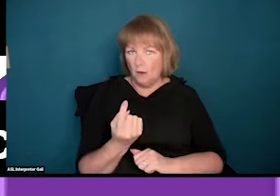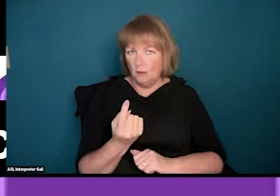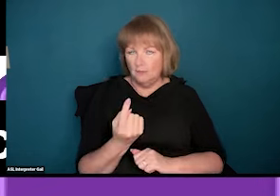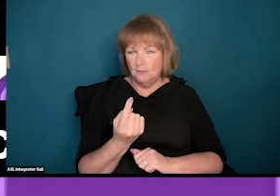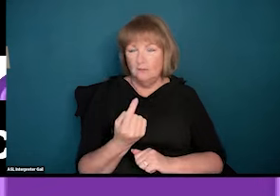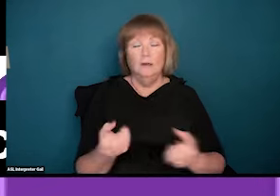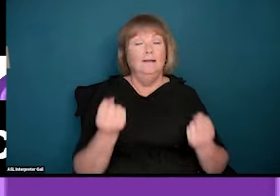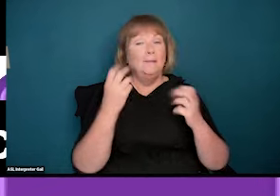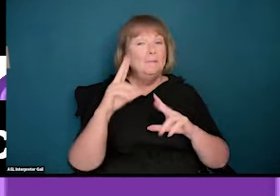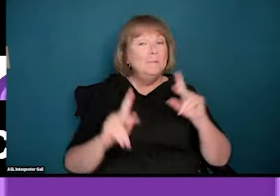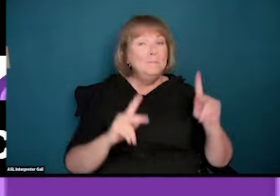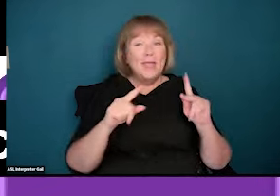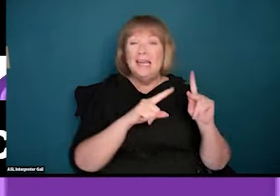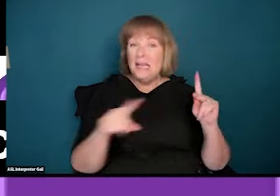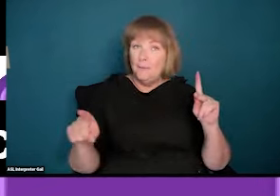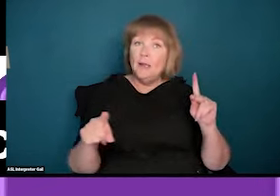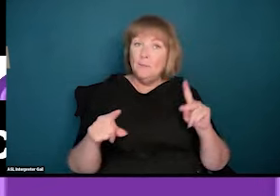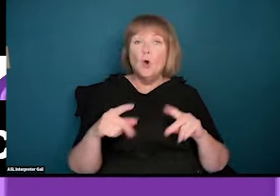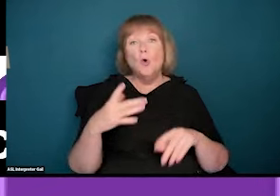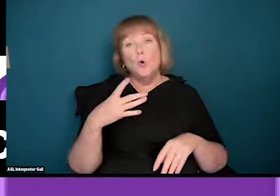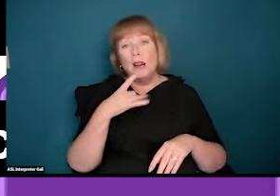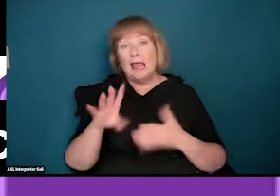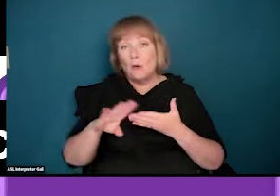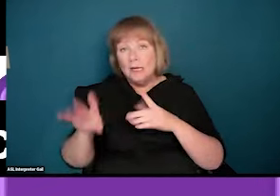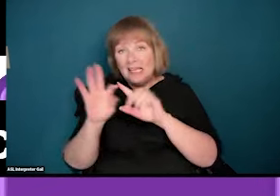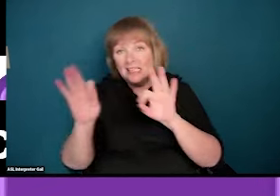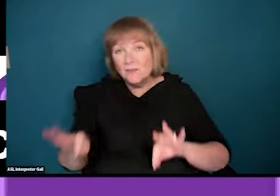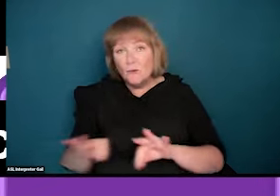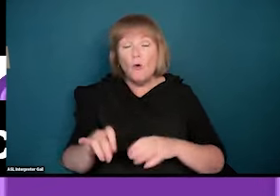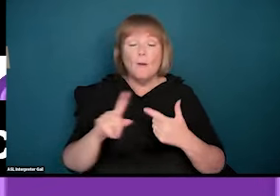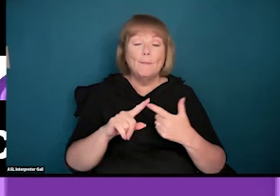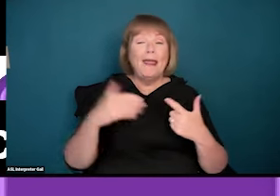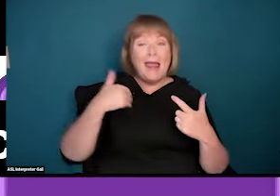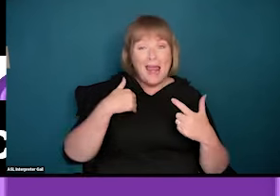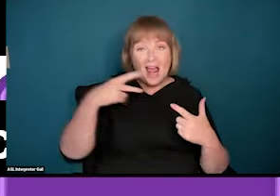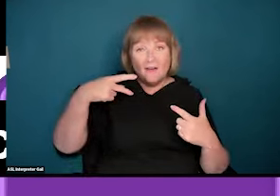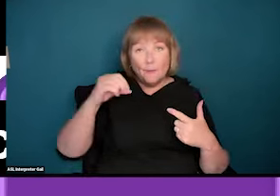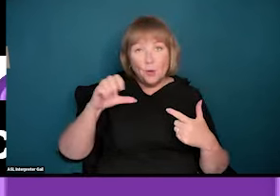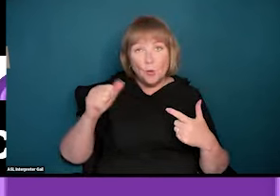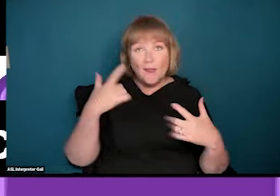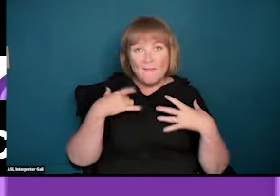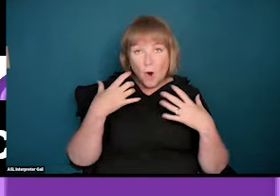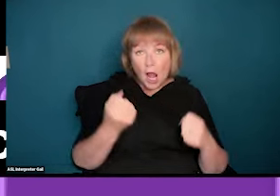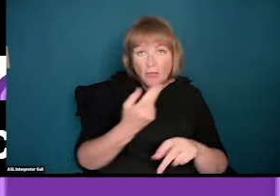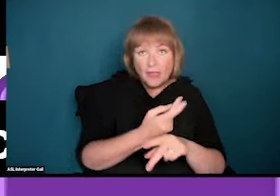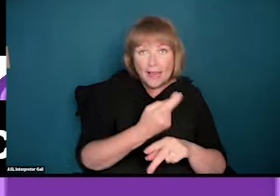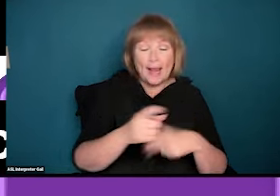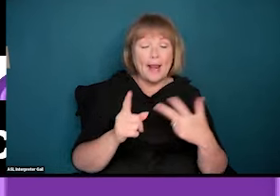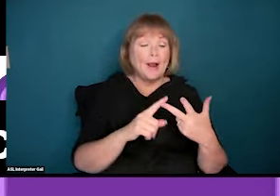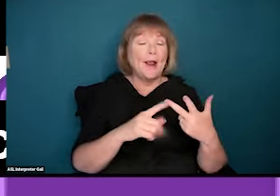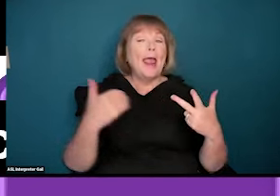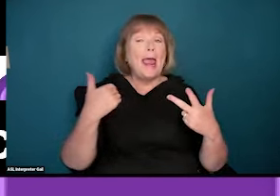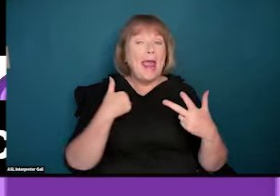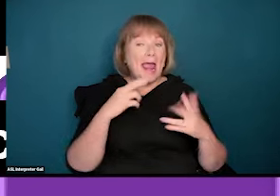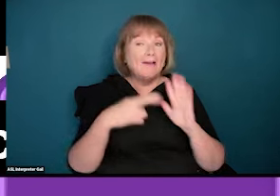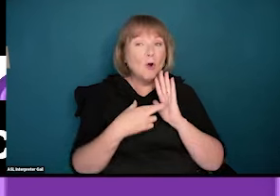con otras, no son exclusivas, no son exclusivas mutuamente las unas de las otras. Usted puede